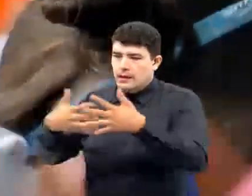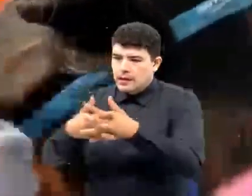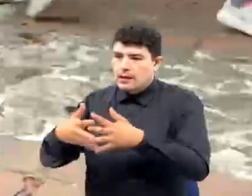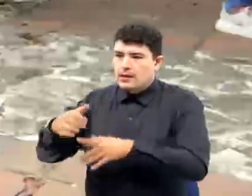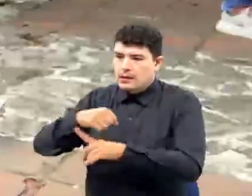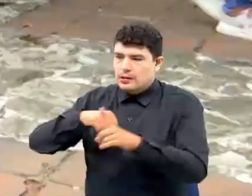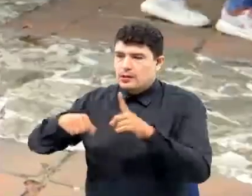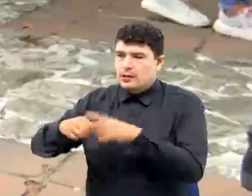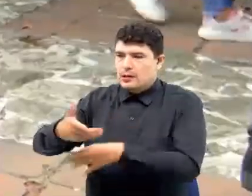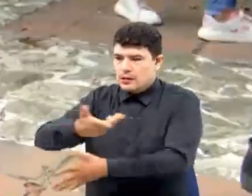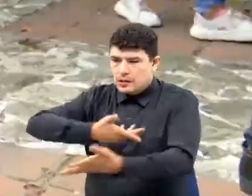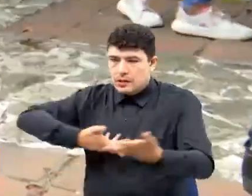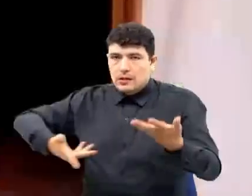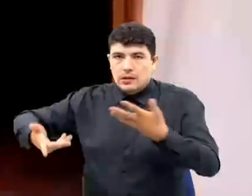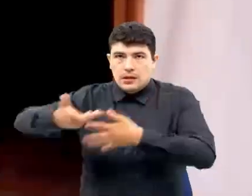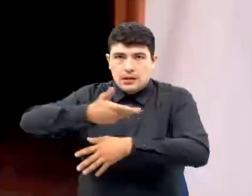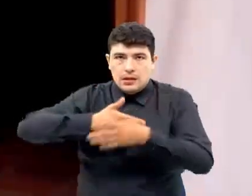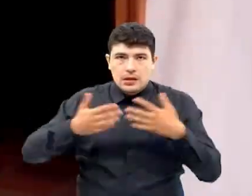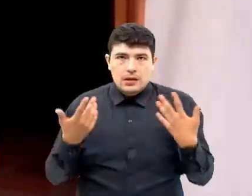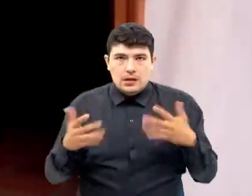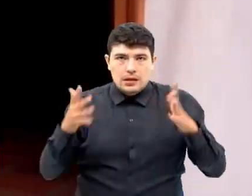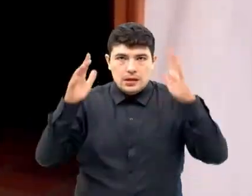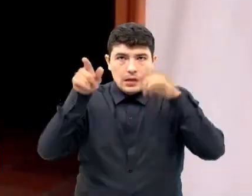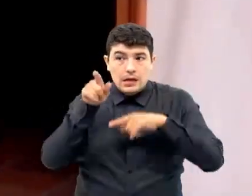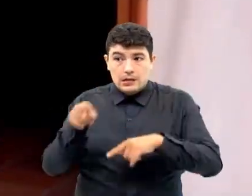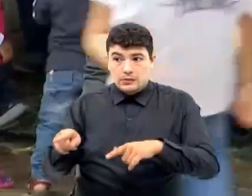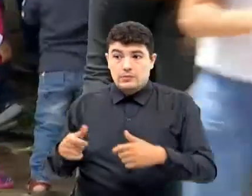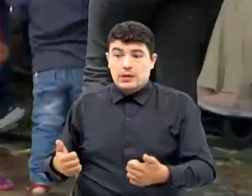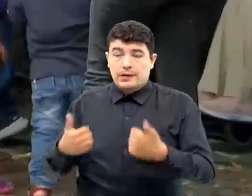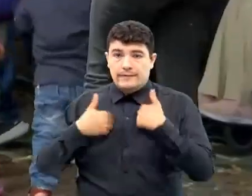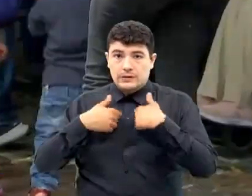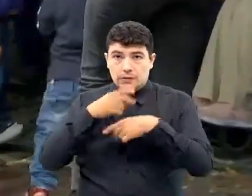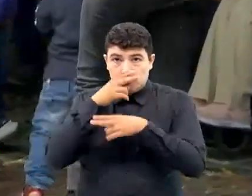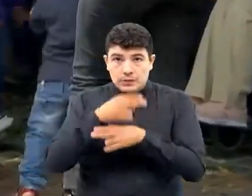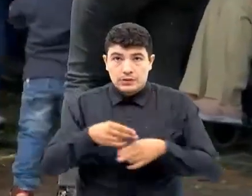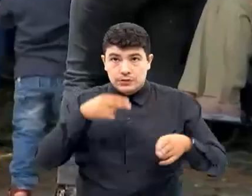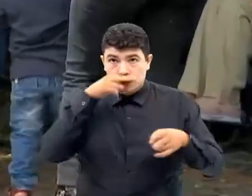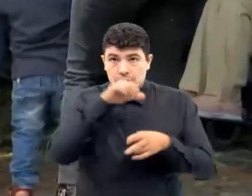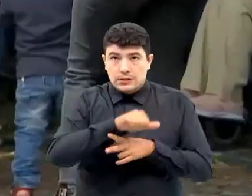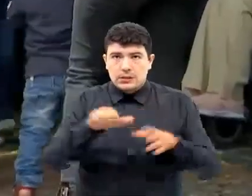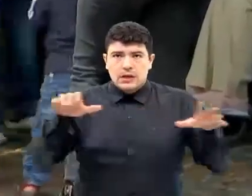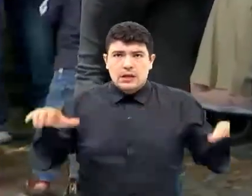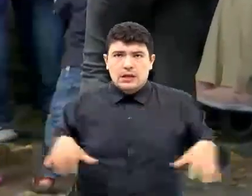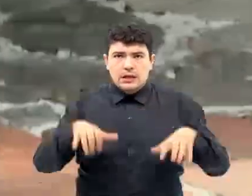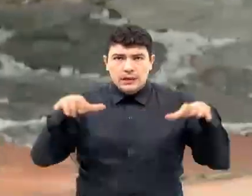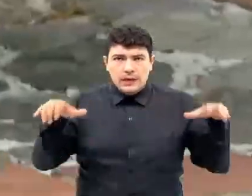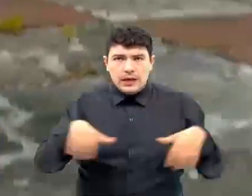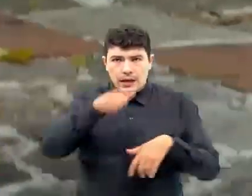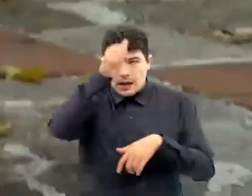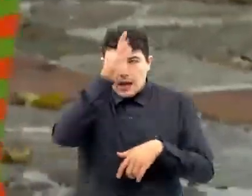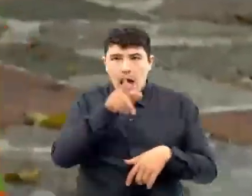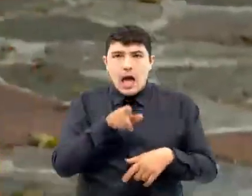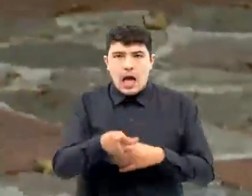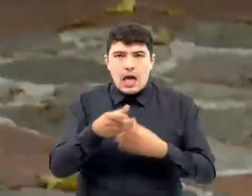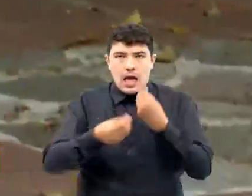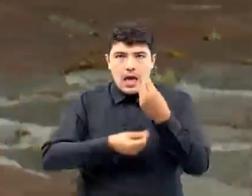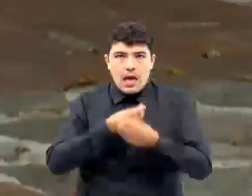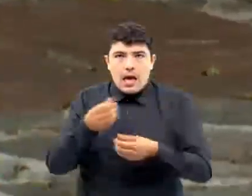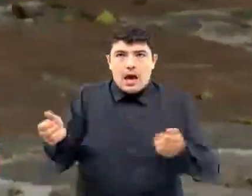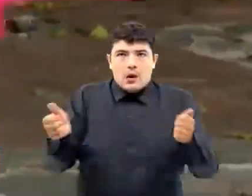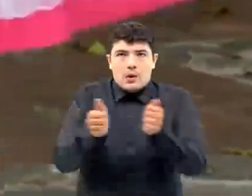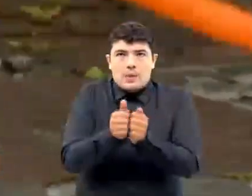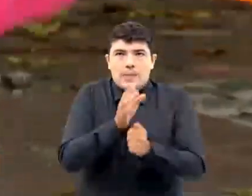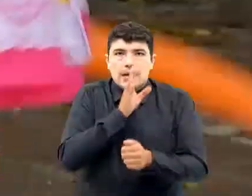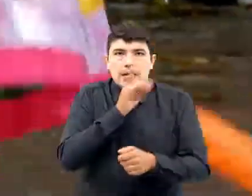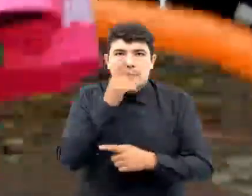hacer este tipo de eventos que son muy reconfortantes para ellos. Actividades lúdicas también se realizaron, acompañadas de los padres de